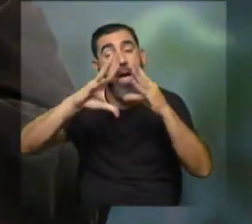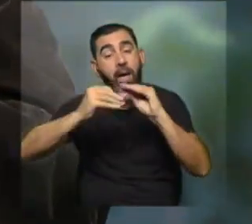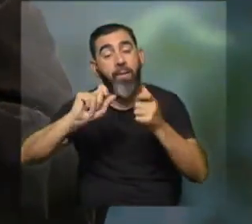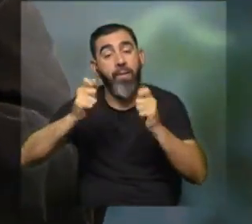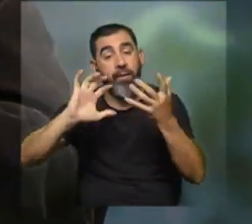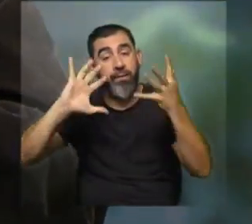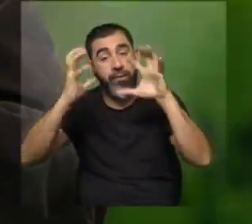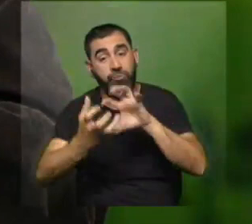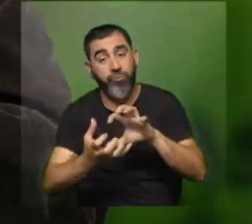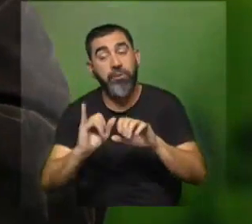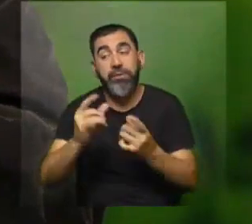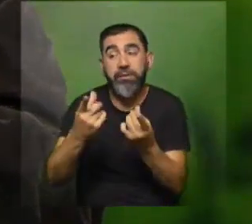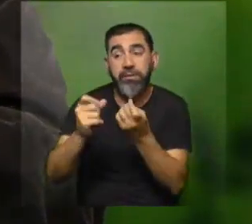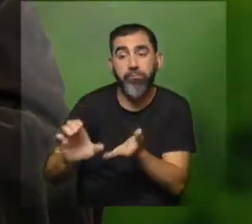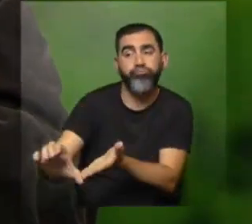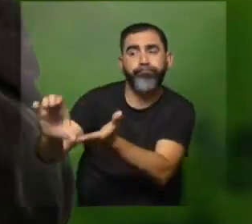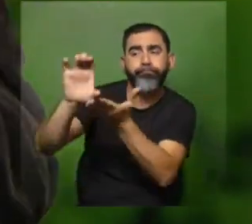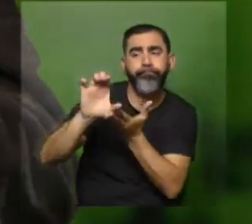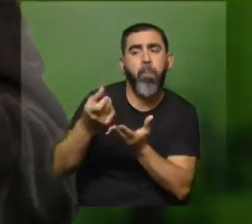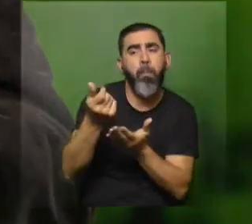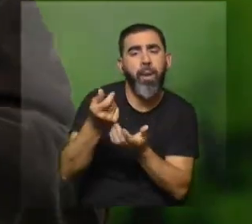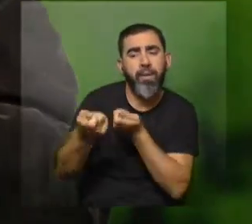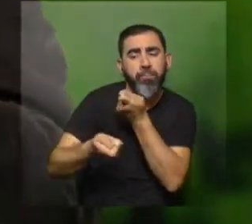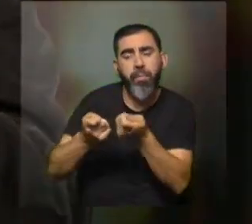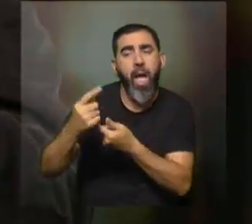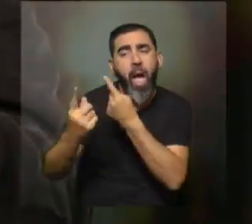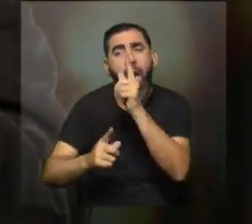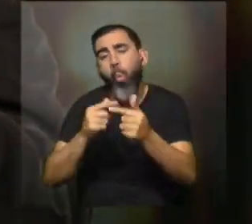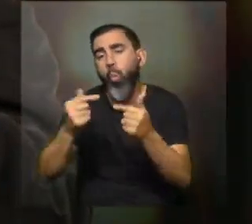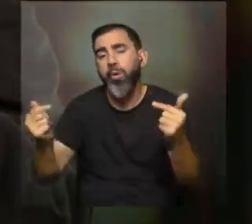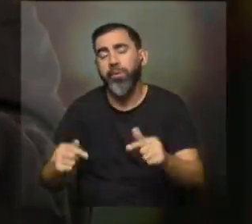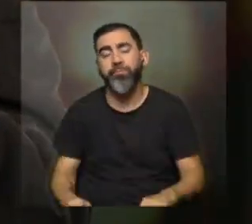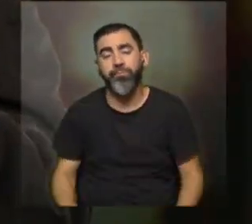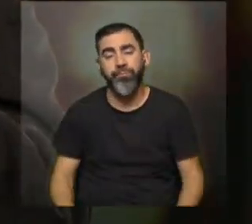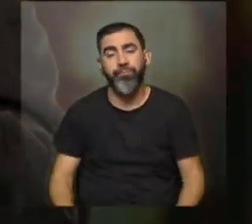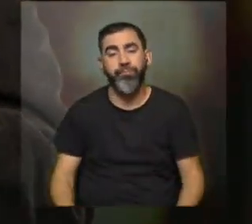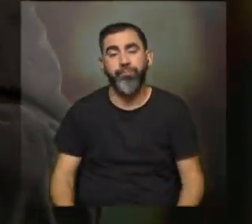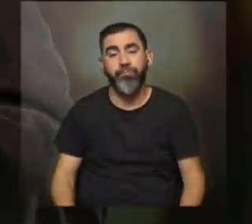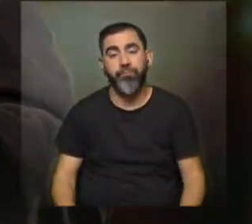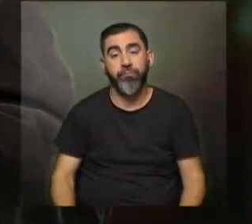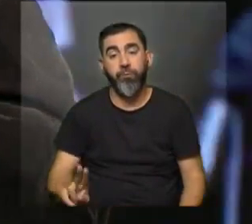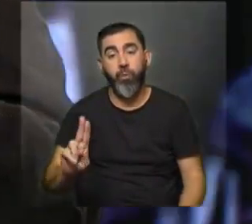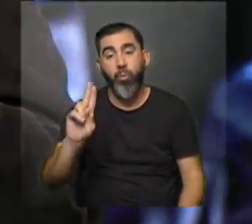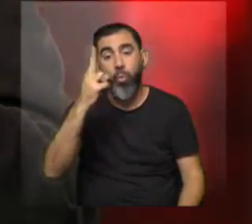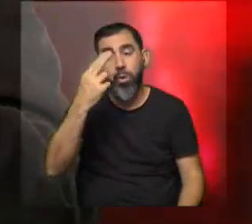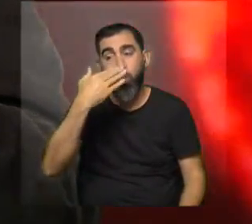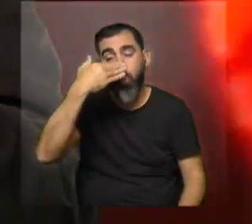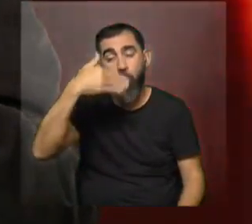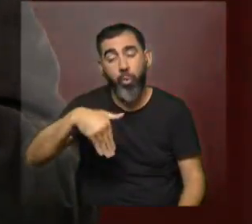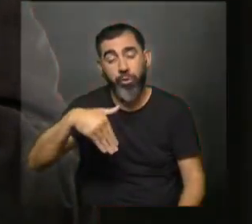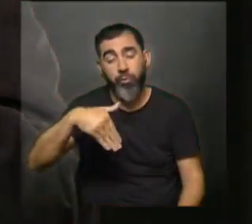climático y si necesita financiamiento para aplicar algún tipo de medidas. Entonces Uruguay, el